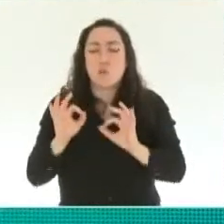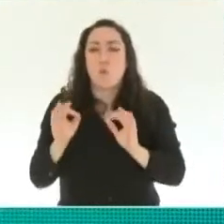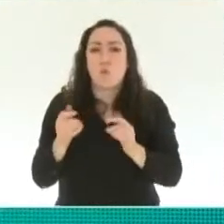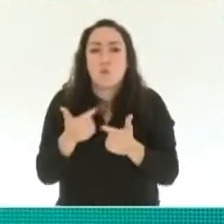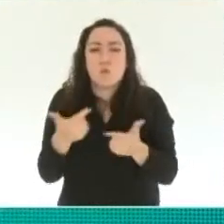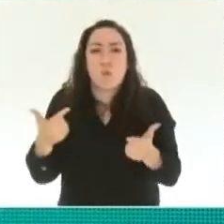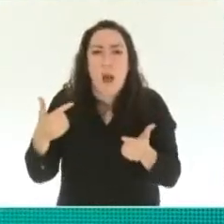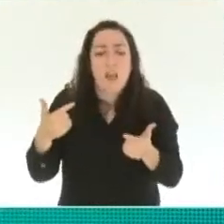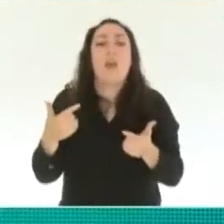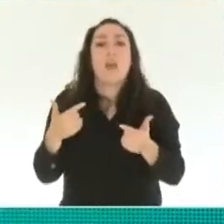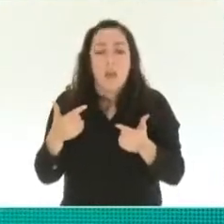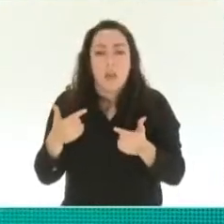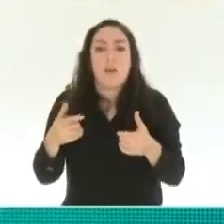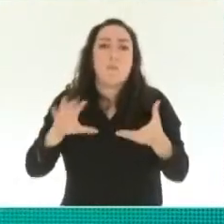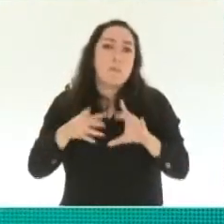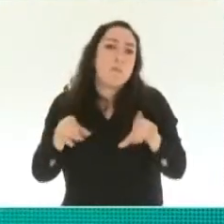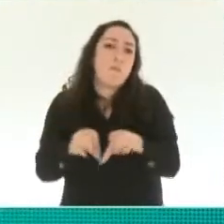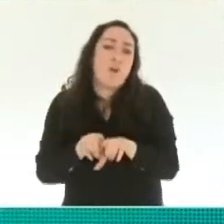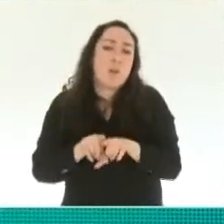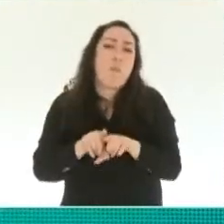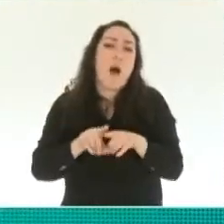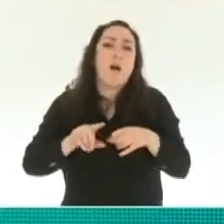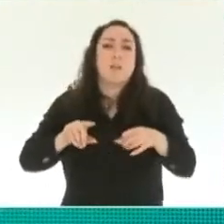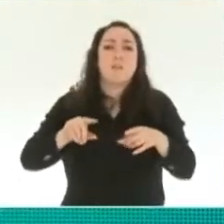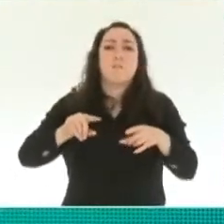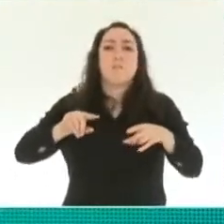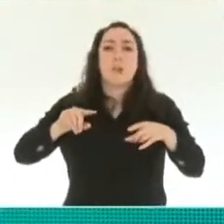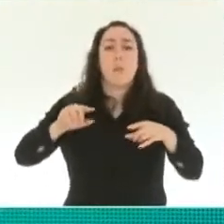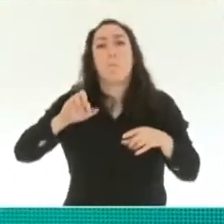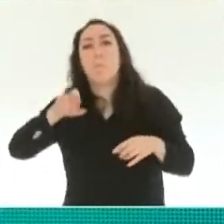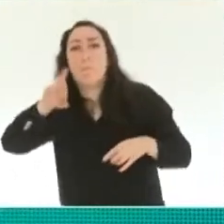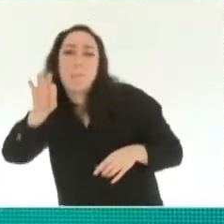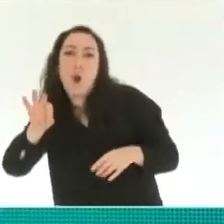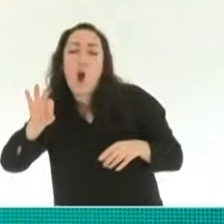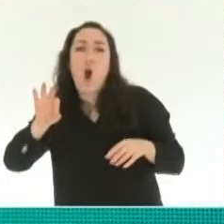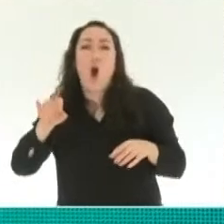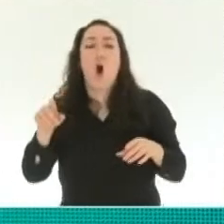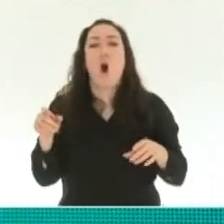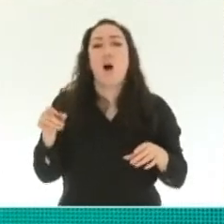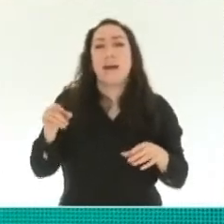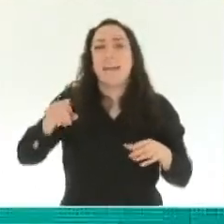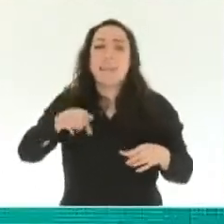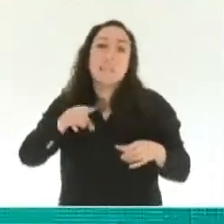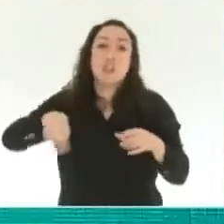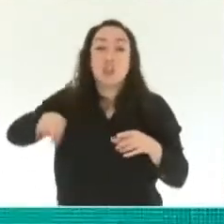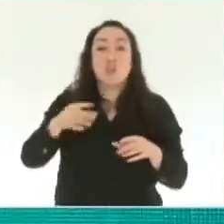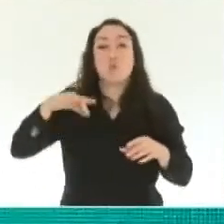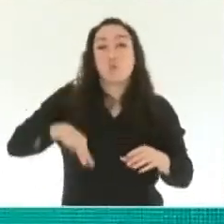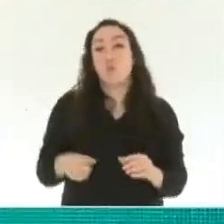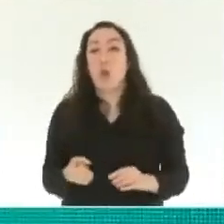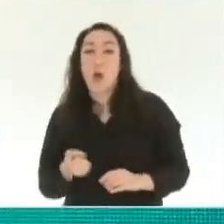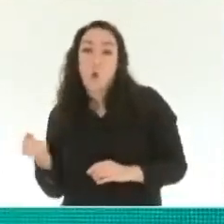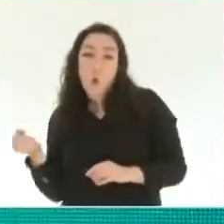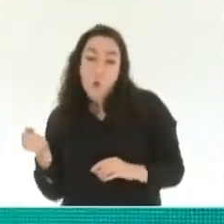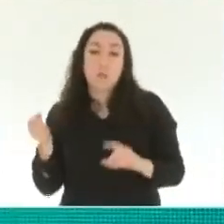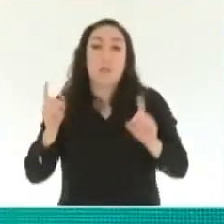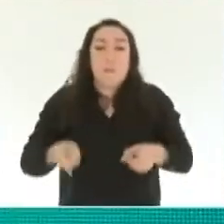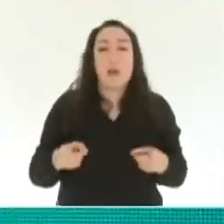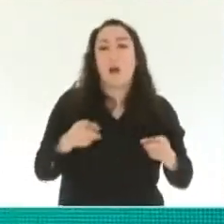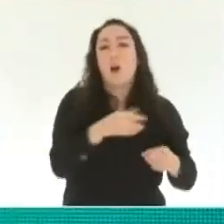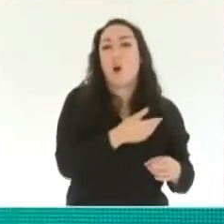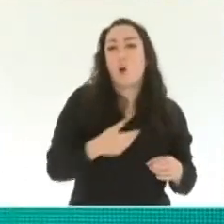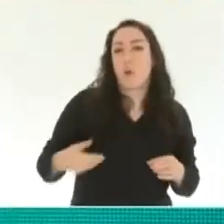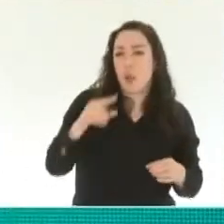solo por cómo el Frente, cómo el PRO ajusta sus salarios, sino también cómo lo hace el Gobierno Nacional.